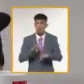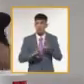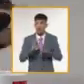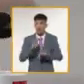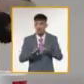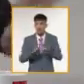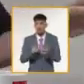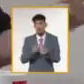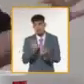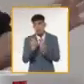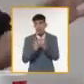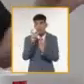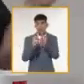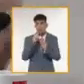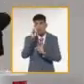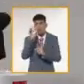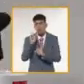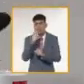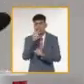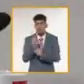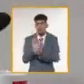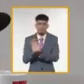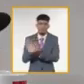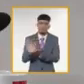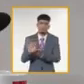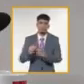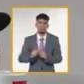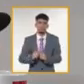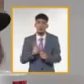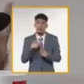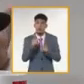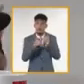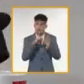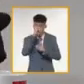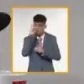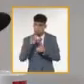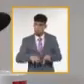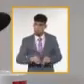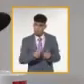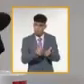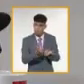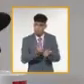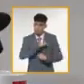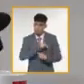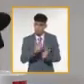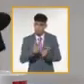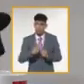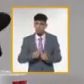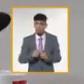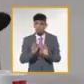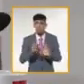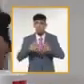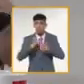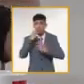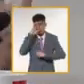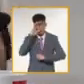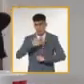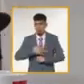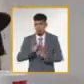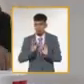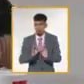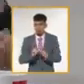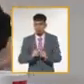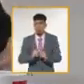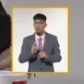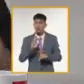no gustarnos, pero en otras ocasiones sencillamente es hasta lúdico la forma de hablar, la forma en que tienen presencia, porque incluso la forma